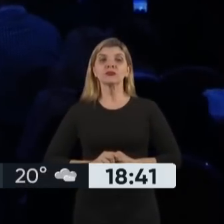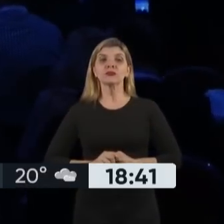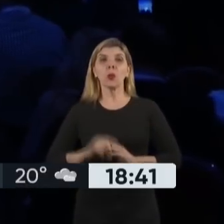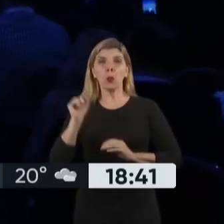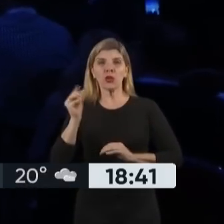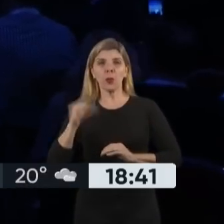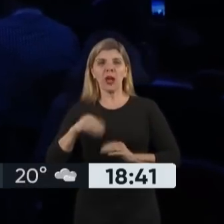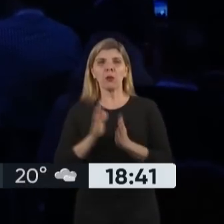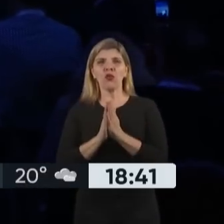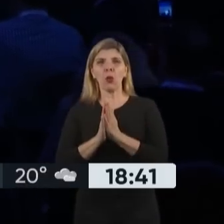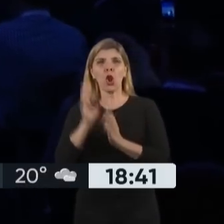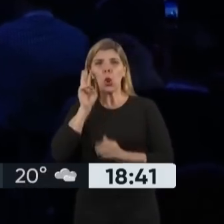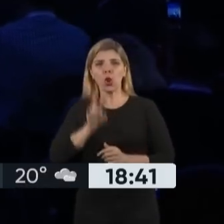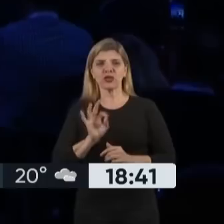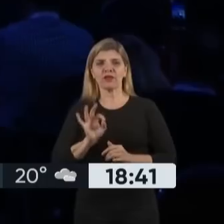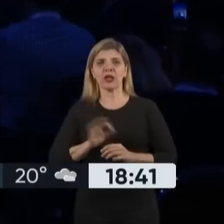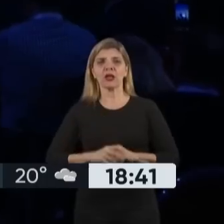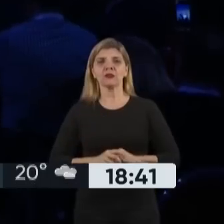poquito más, por favor, no se ve el...